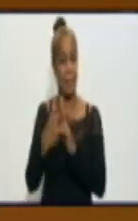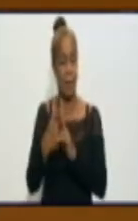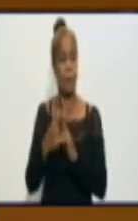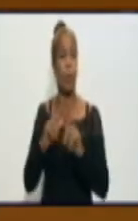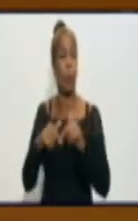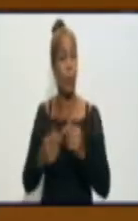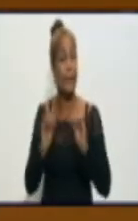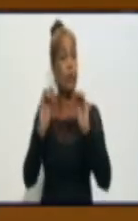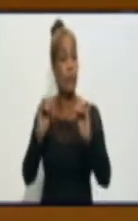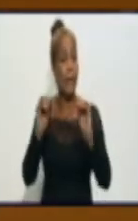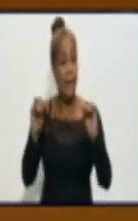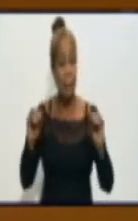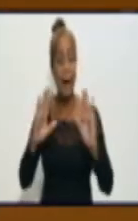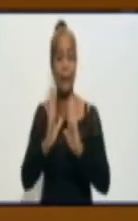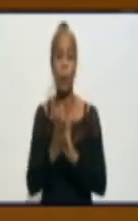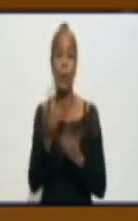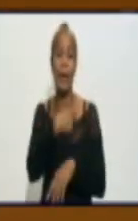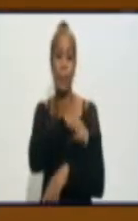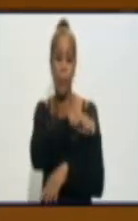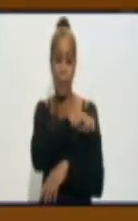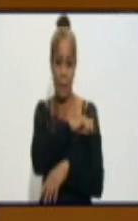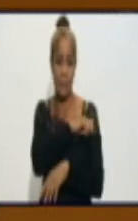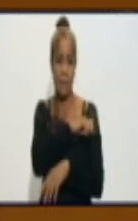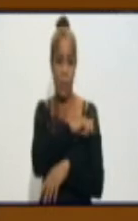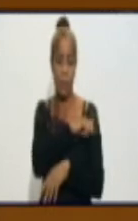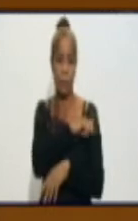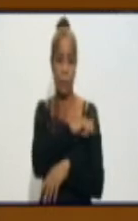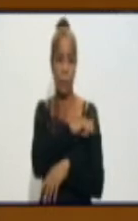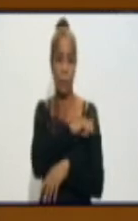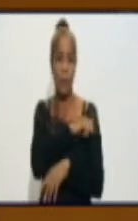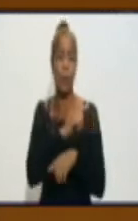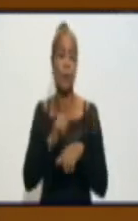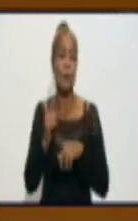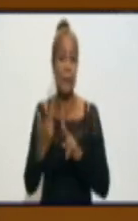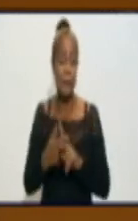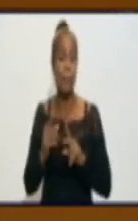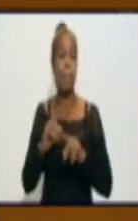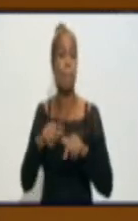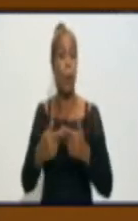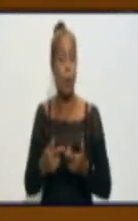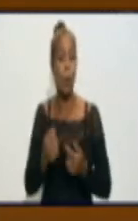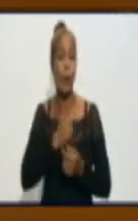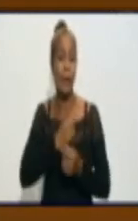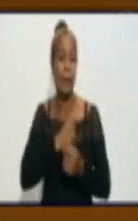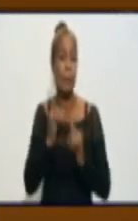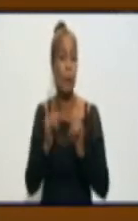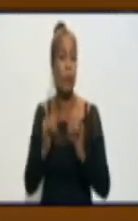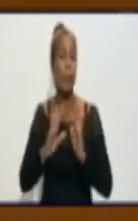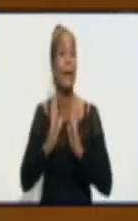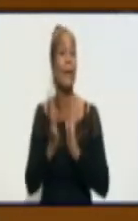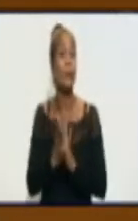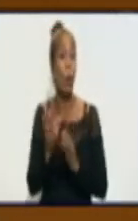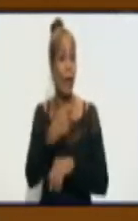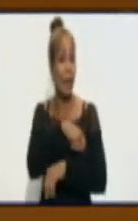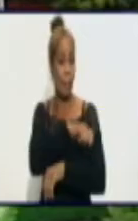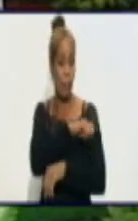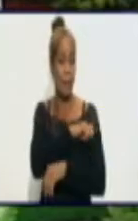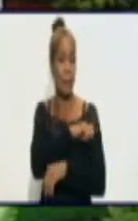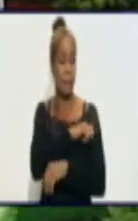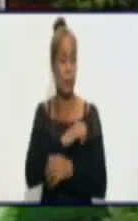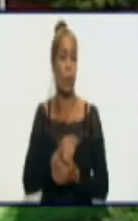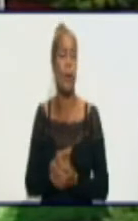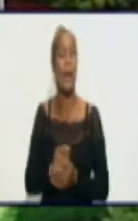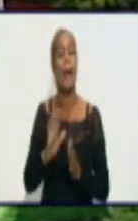llamado de atención y la preocupación que tenemos y por lo que queremos compartir con la población esta situación. ¿En el resto de